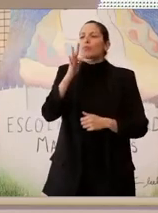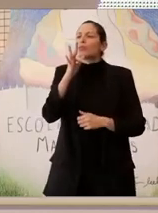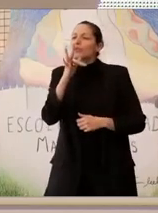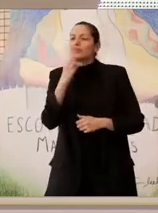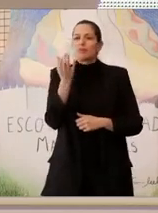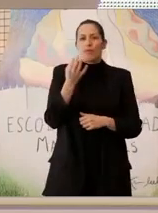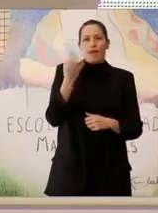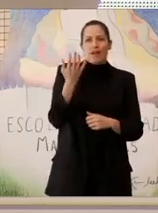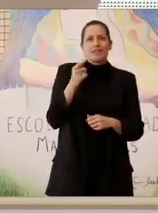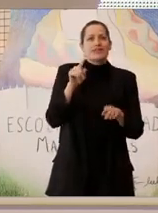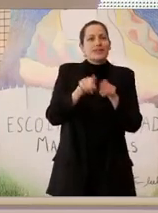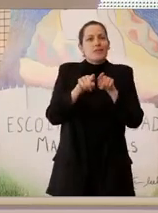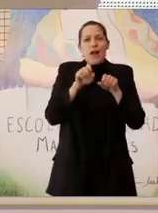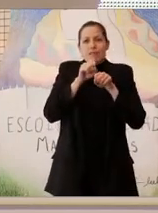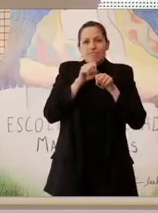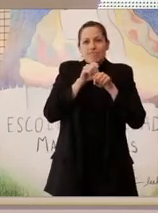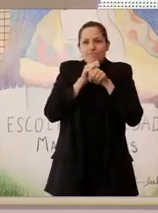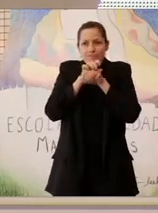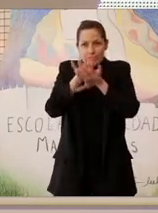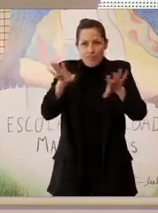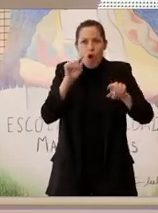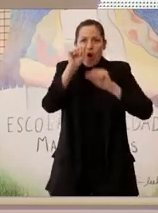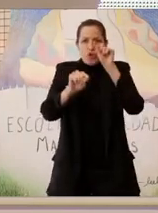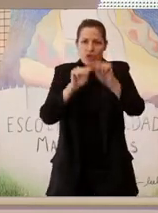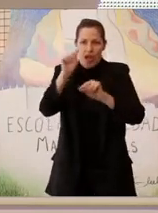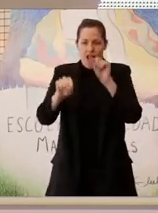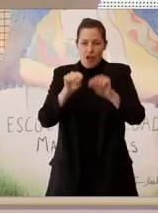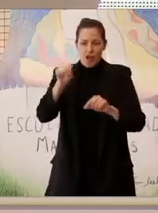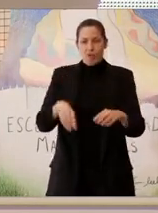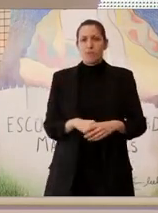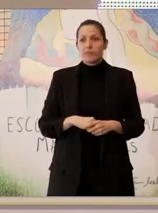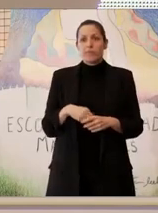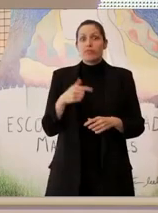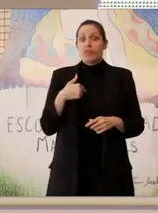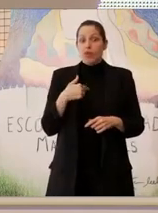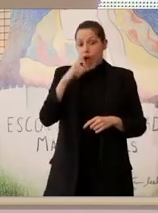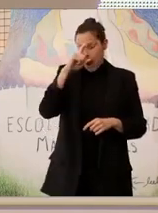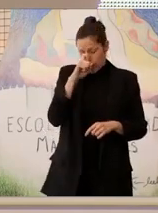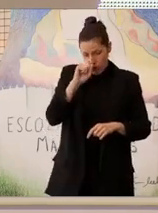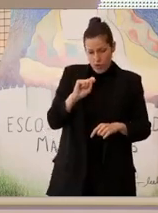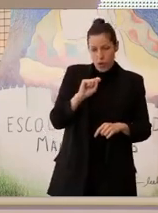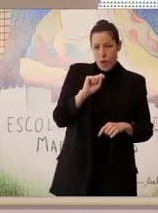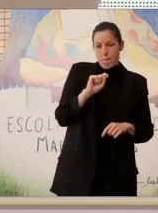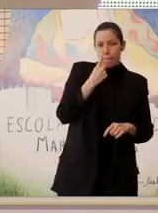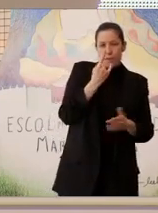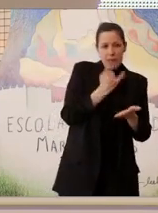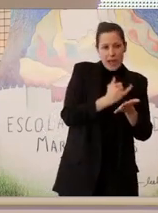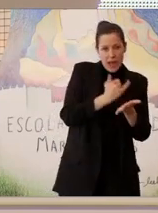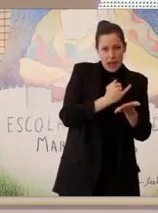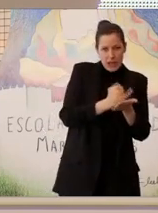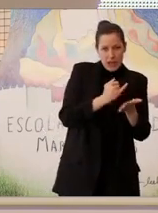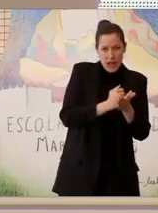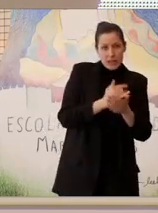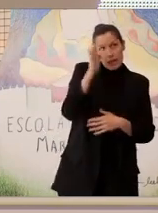movimiento sísmico, que me gusta mucho porque Rosa hace referencia, es un movimiento, me acuerdo que en el primer, la primera clase de